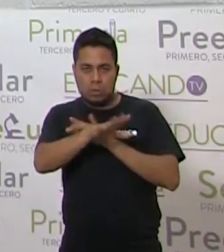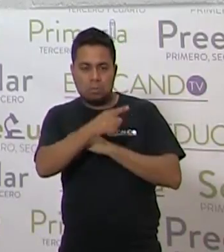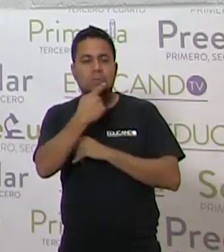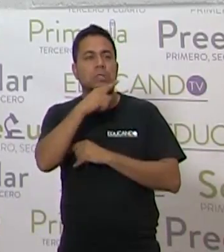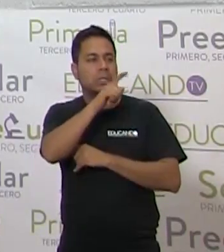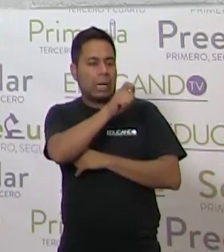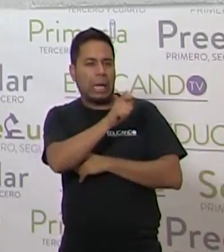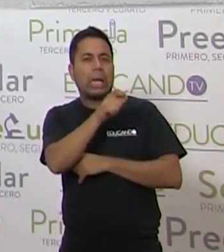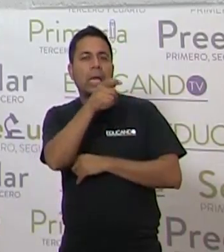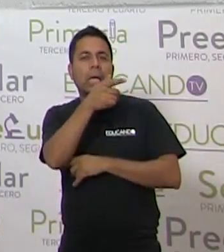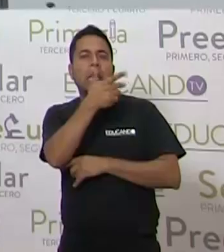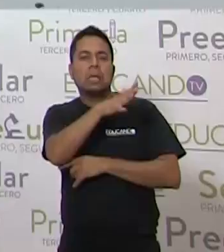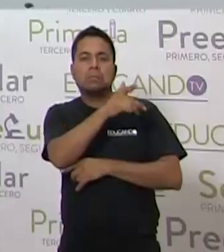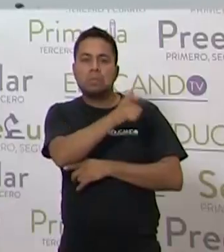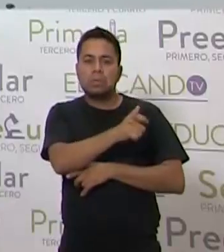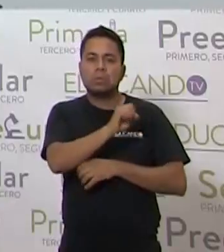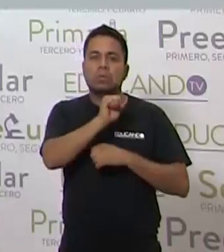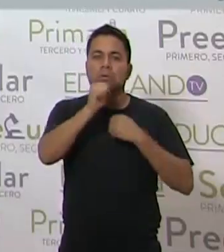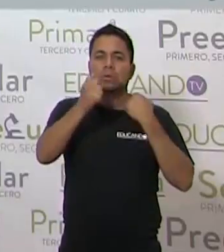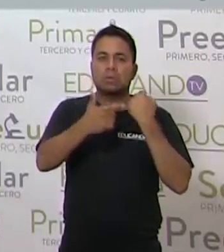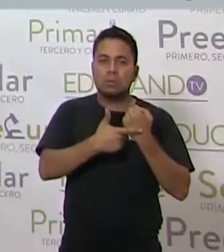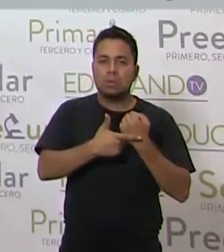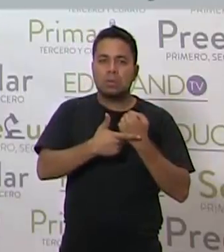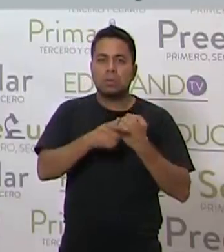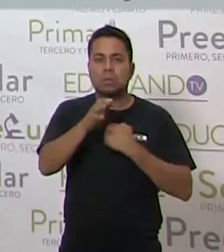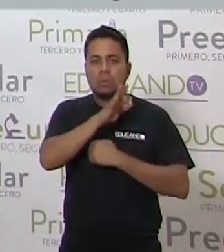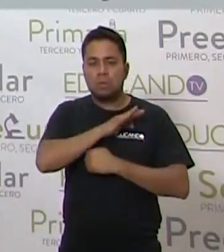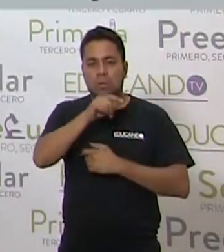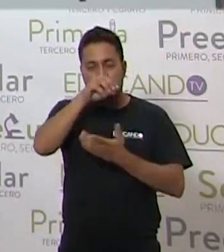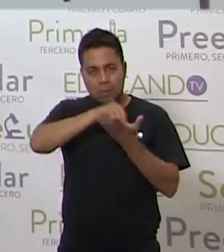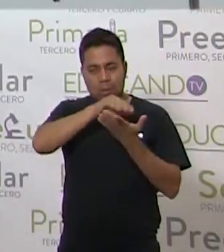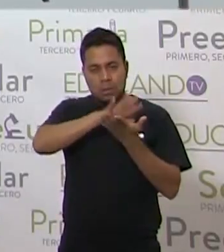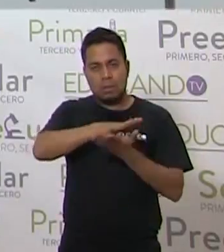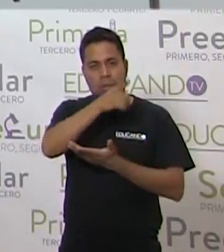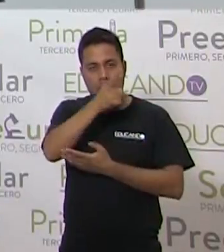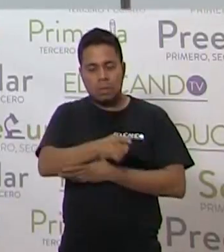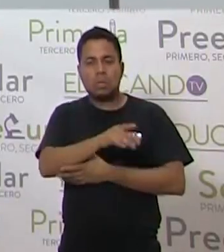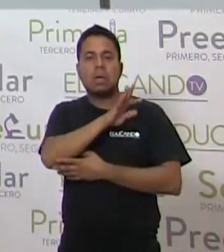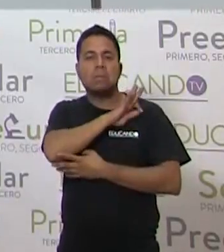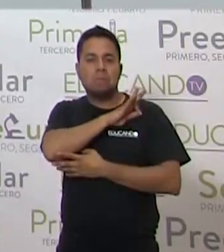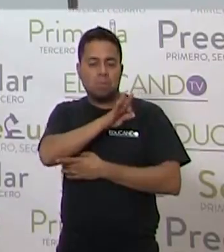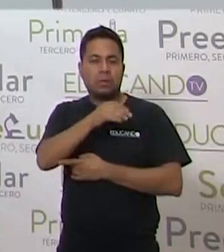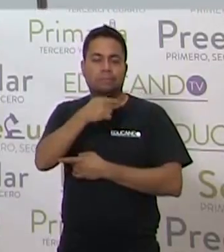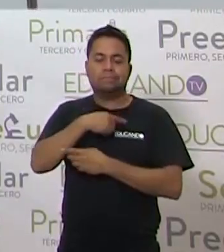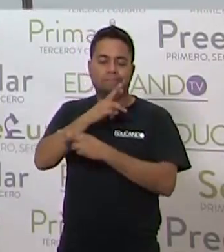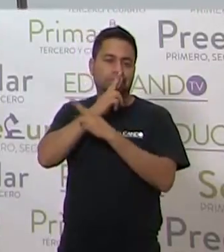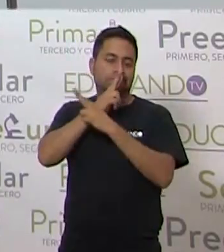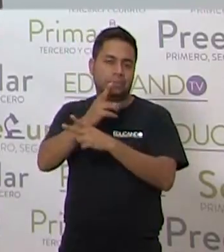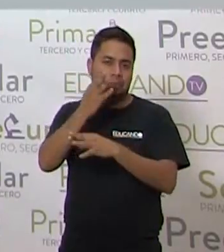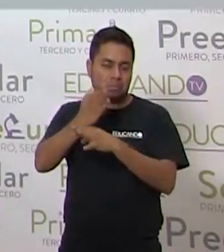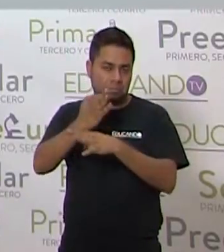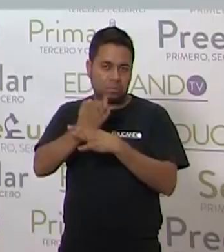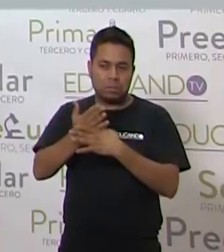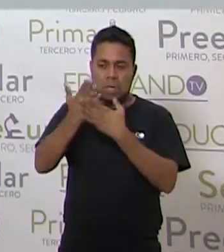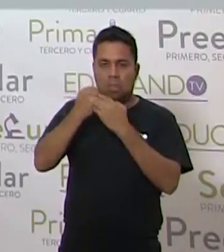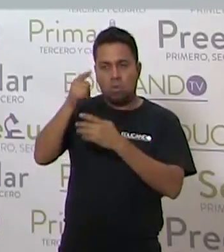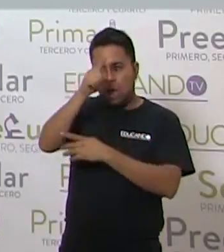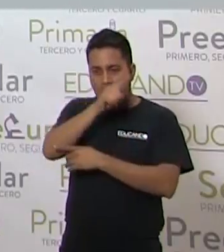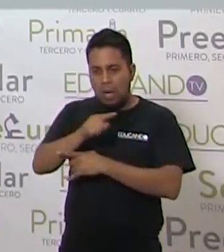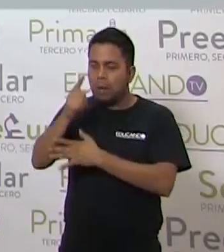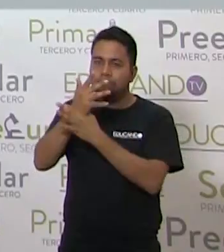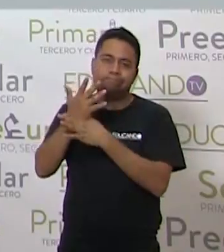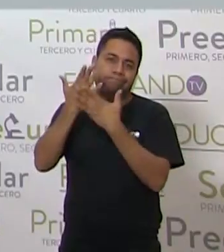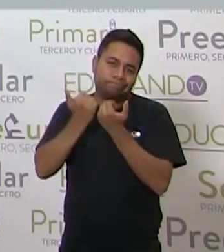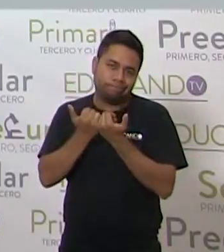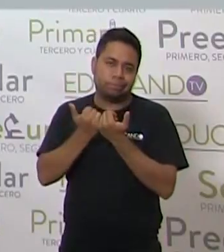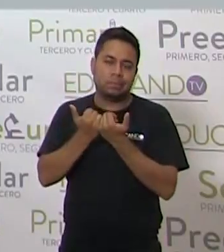elemento o aquí este el el dato entonces podríamos determinarlo en este caso no viene en la Gráfica Entonces